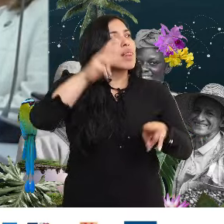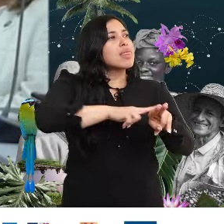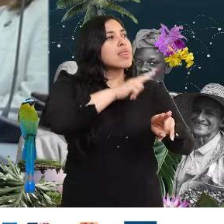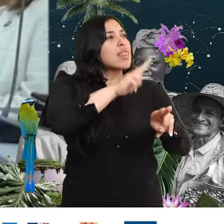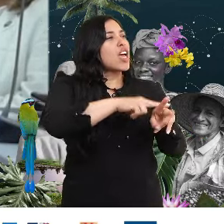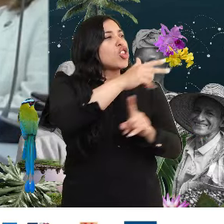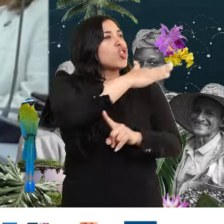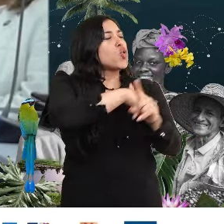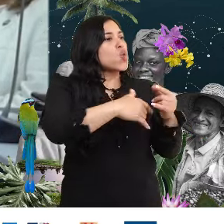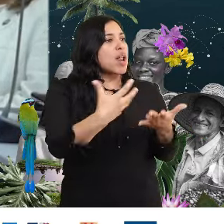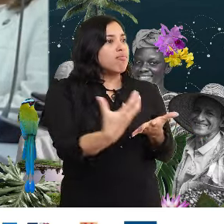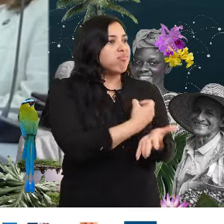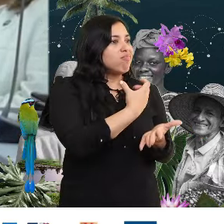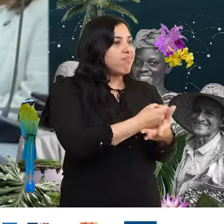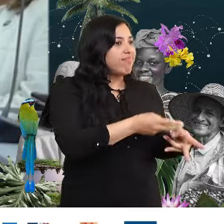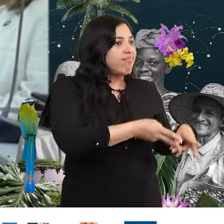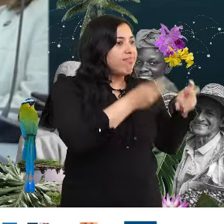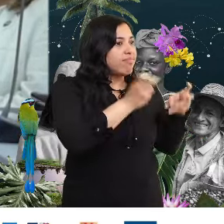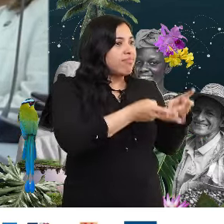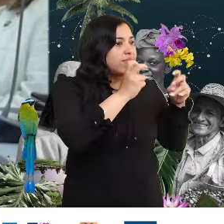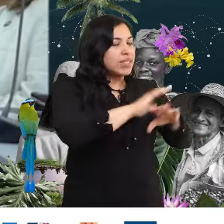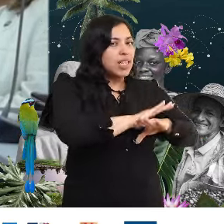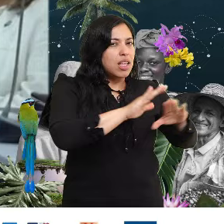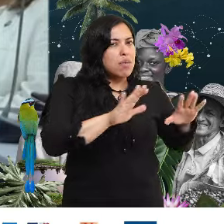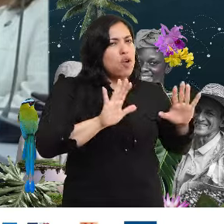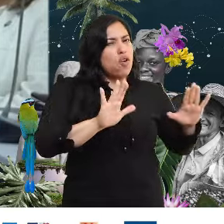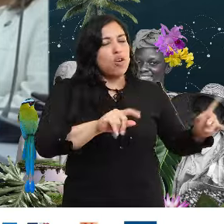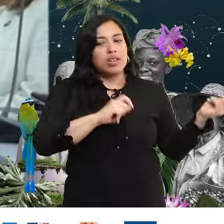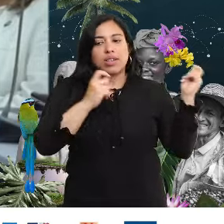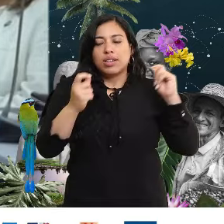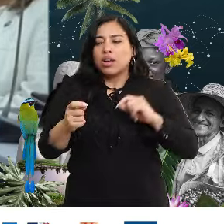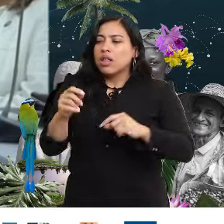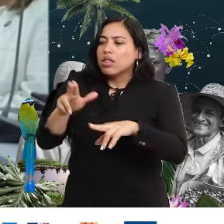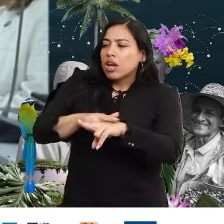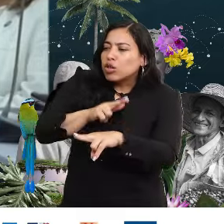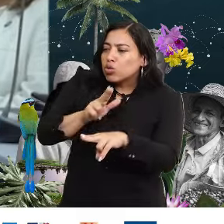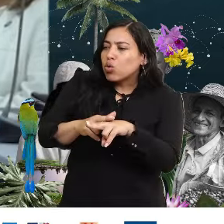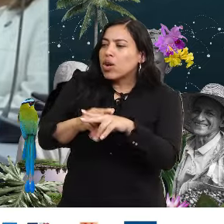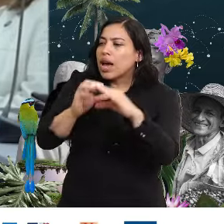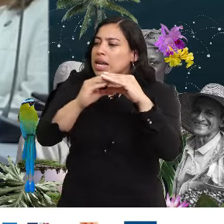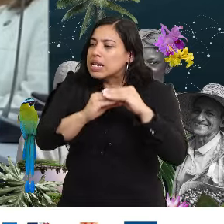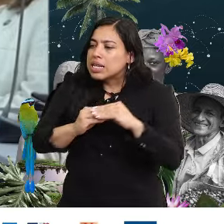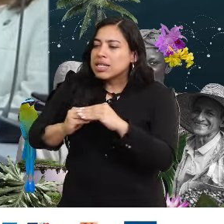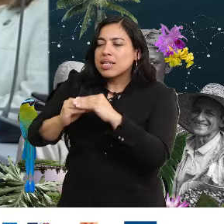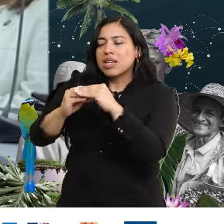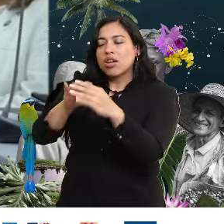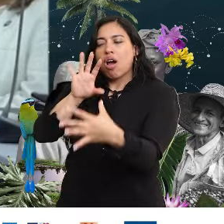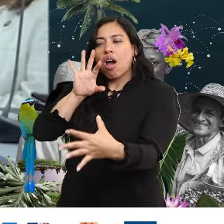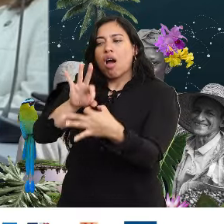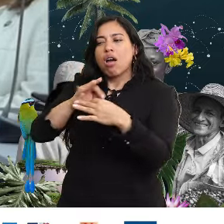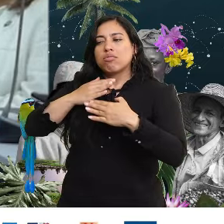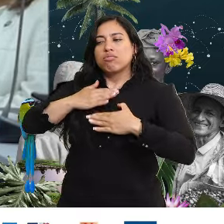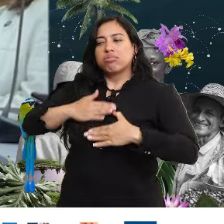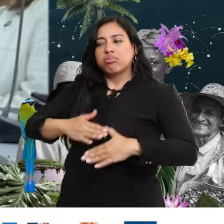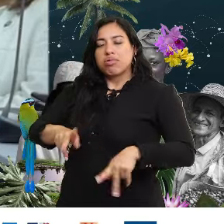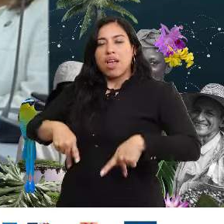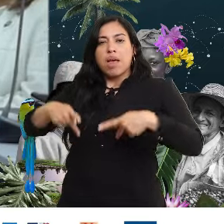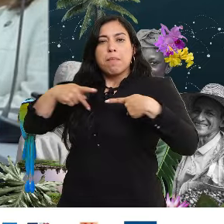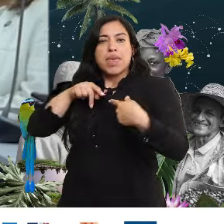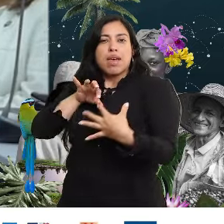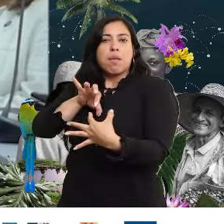como recurso a la reconexión con los ciclos naturales como parte de la vida misma. Y por